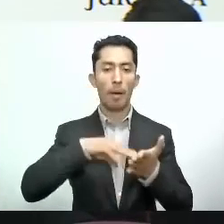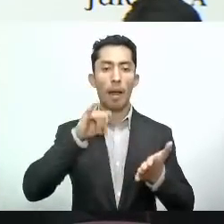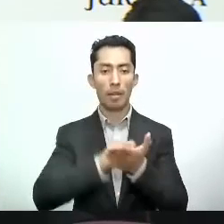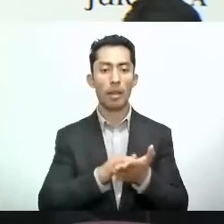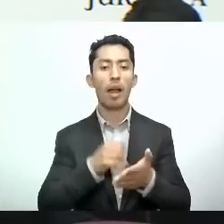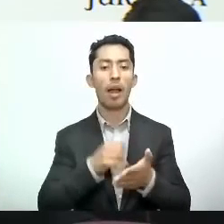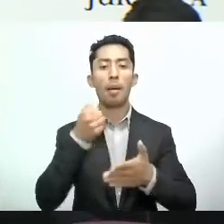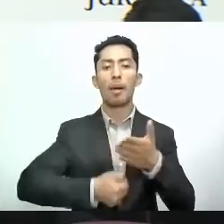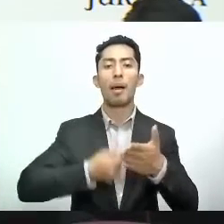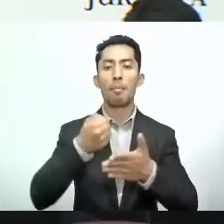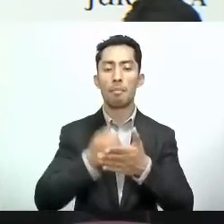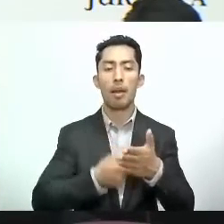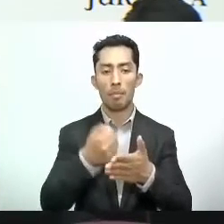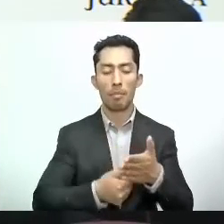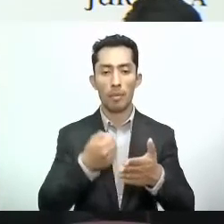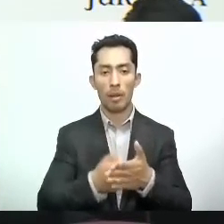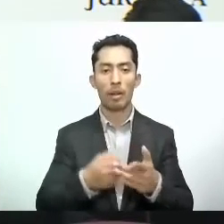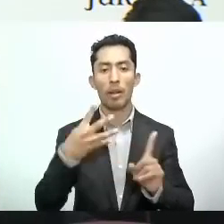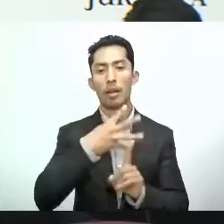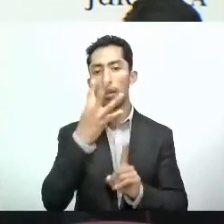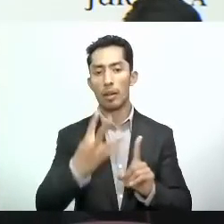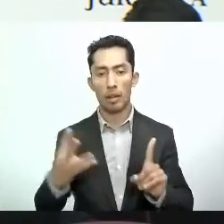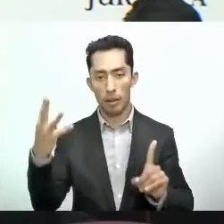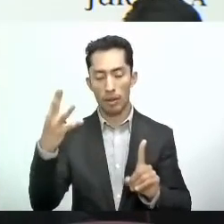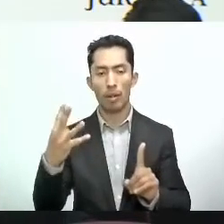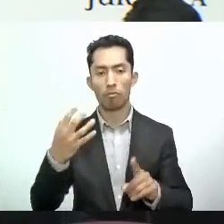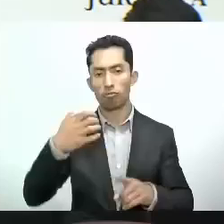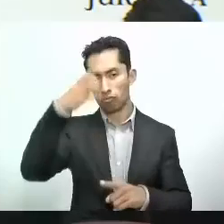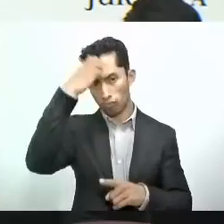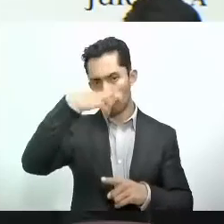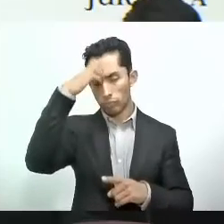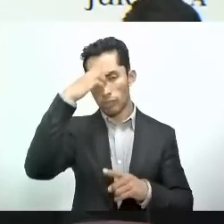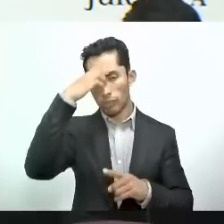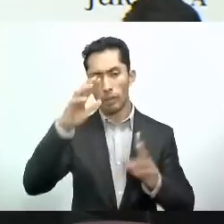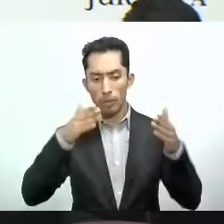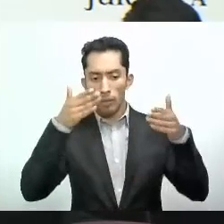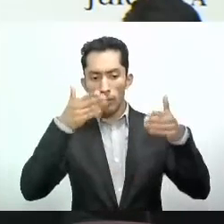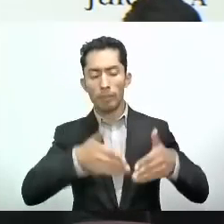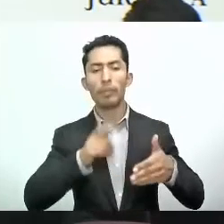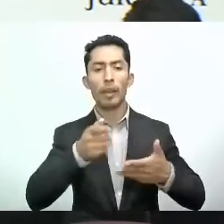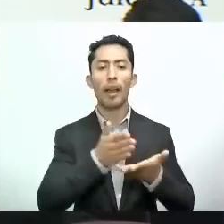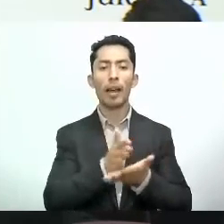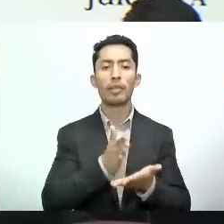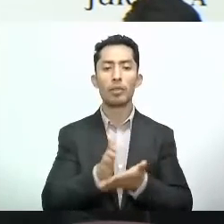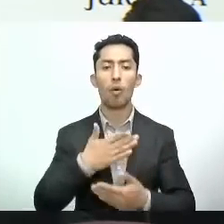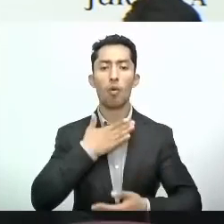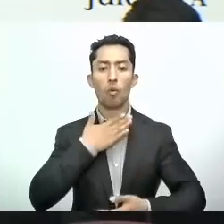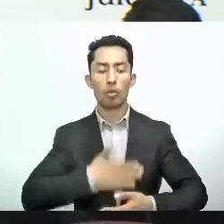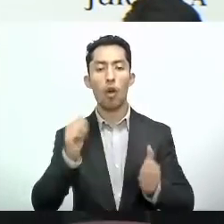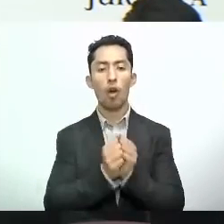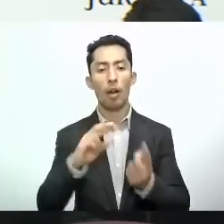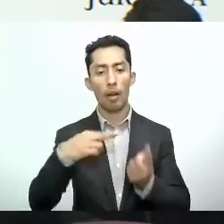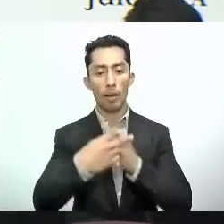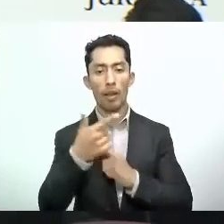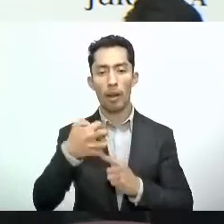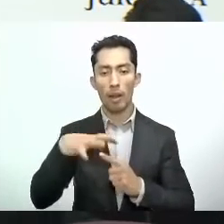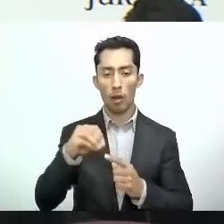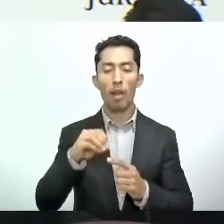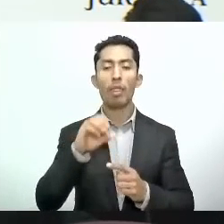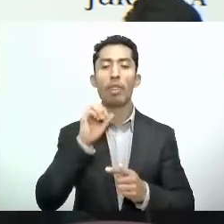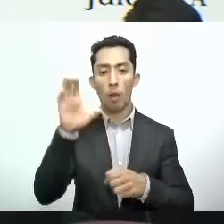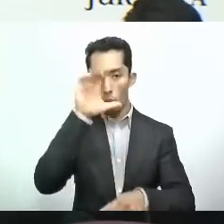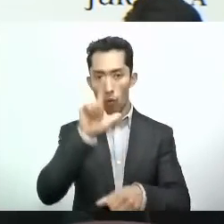activista LGBTQ, experta en el ámbito del acceso a la justicia con perspectiva de género e